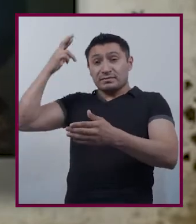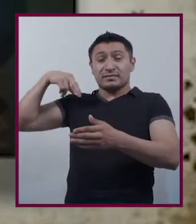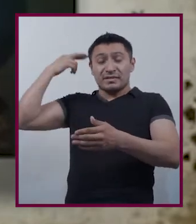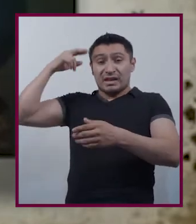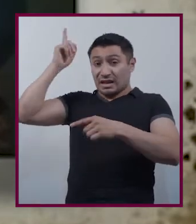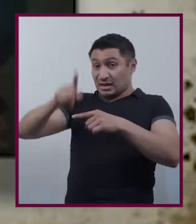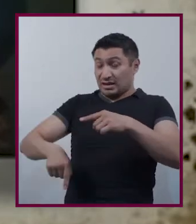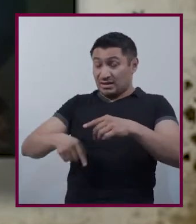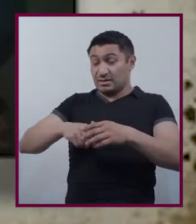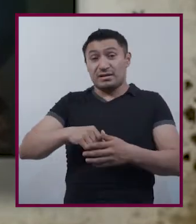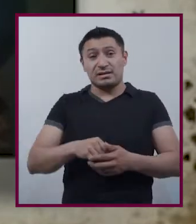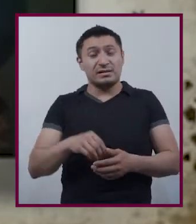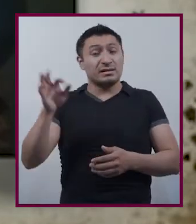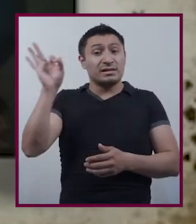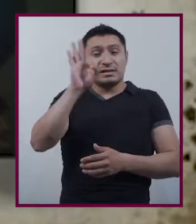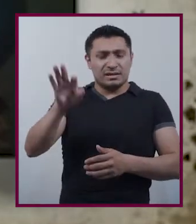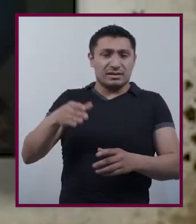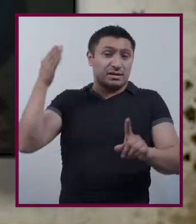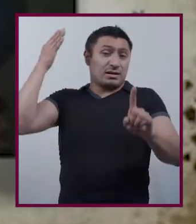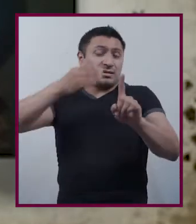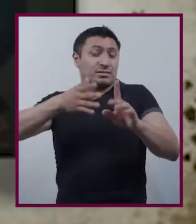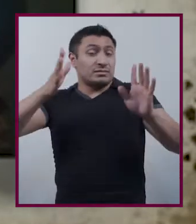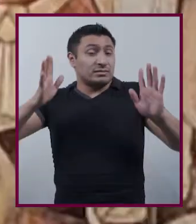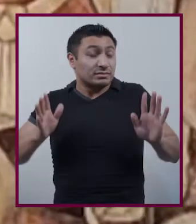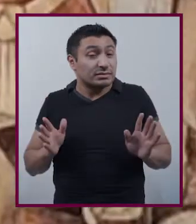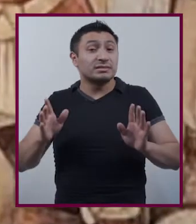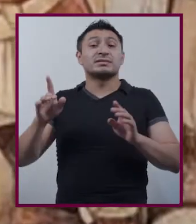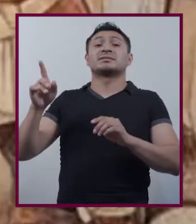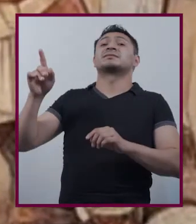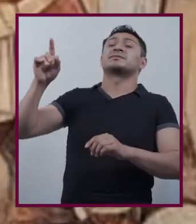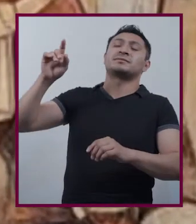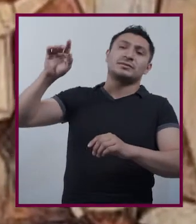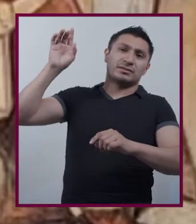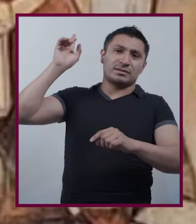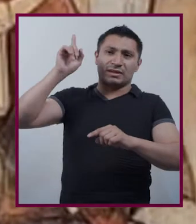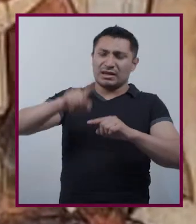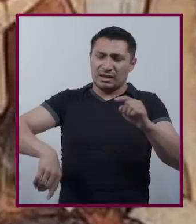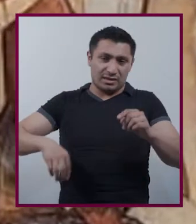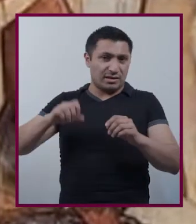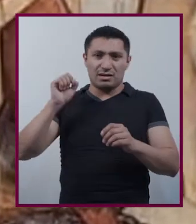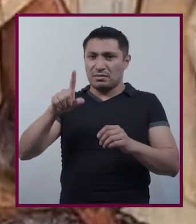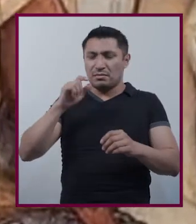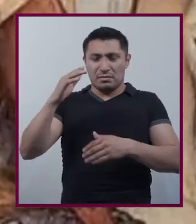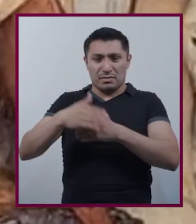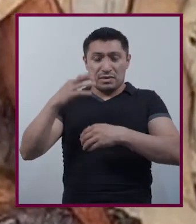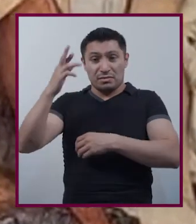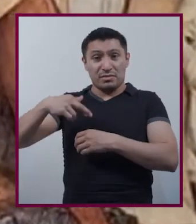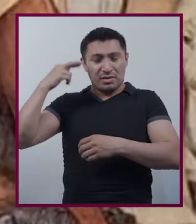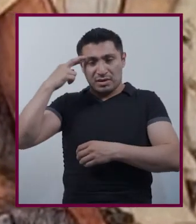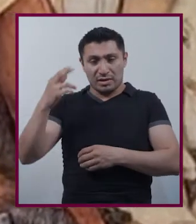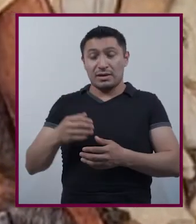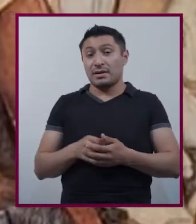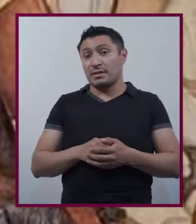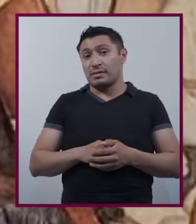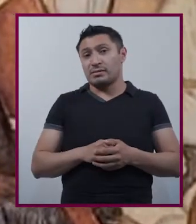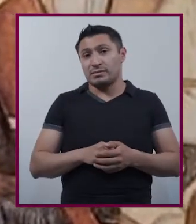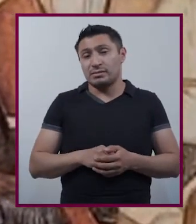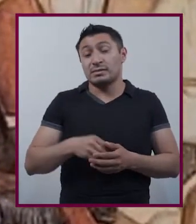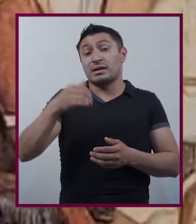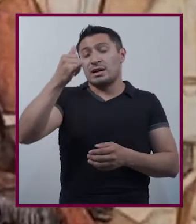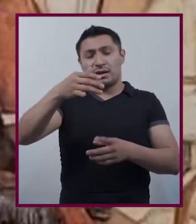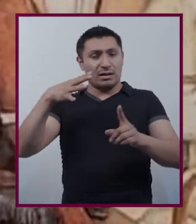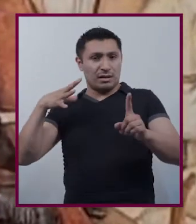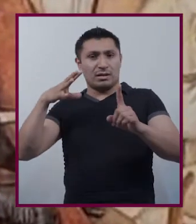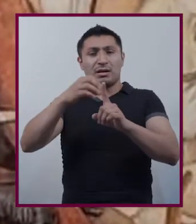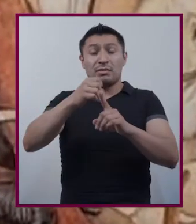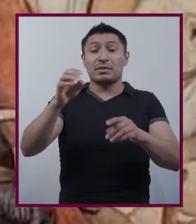virrey Iturrigaray, tal vez con el propósito de desprestigiar a los líderes peninsulares ante los ojos del virrey y